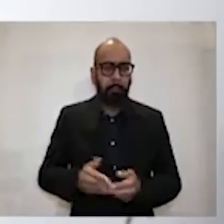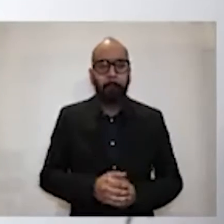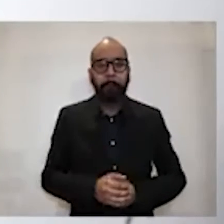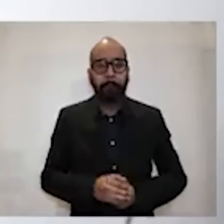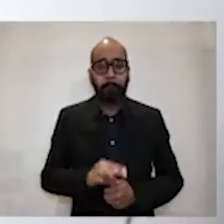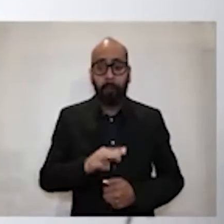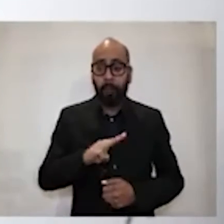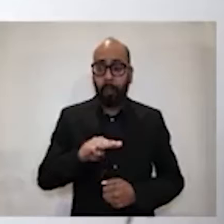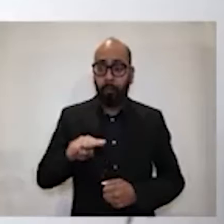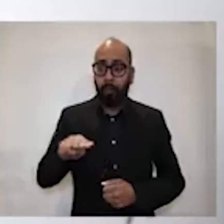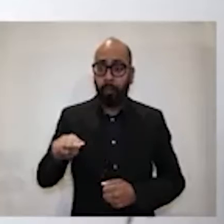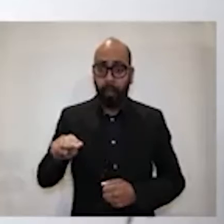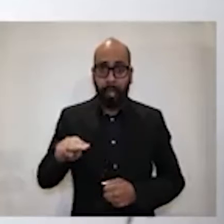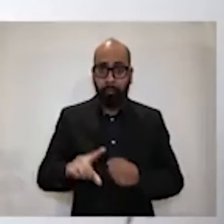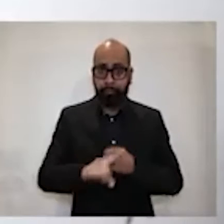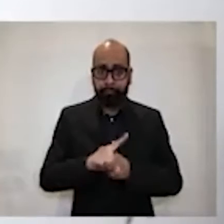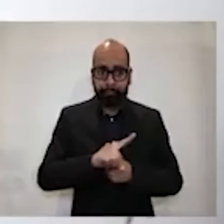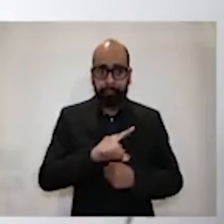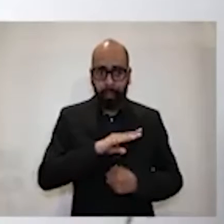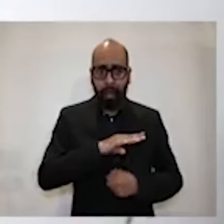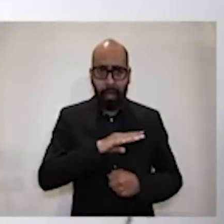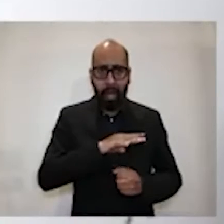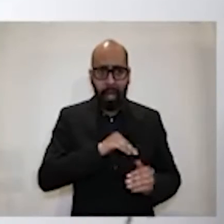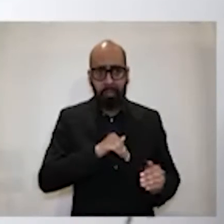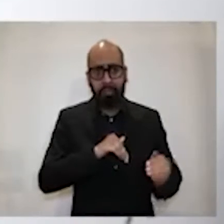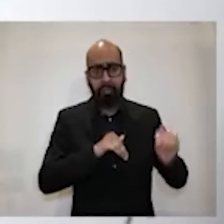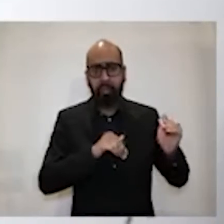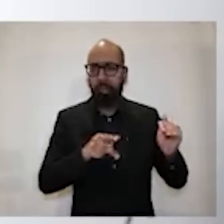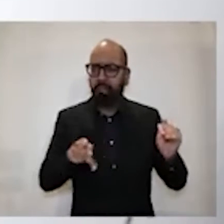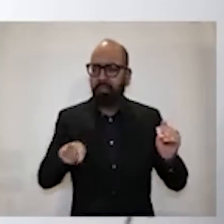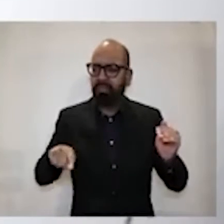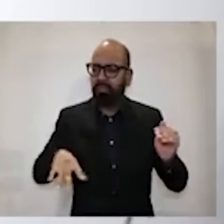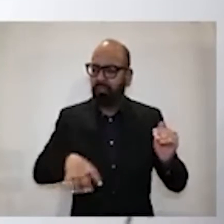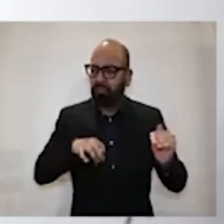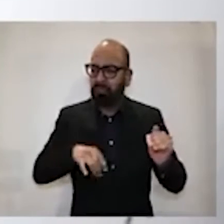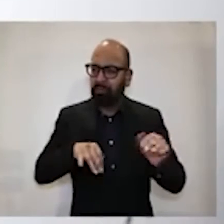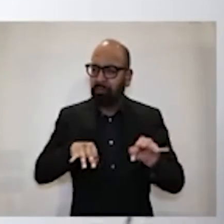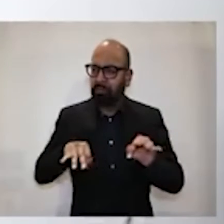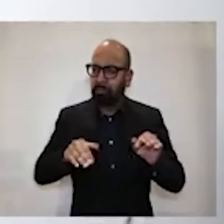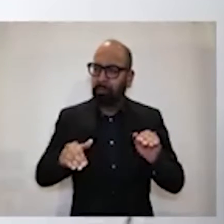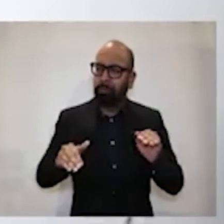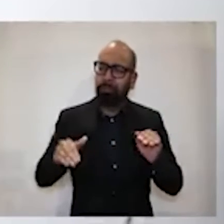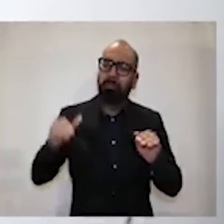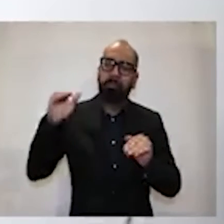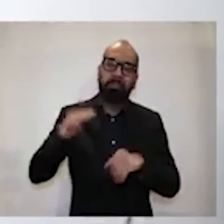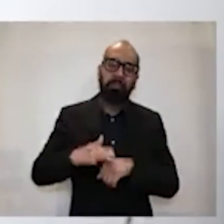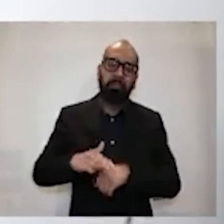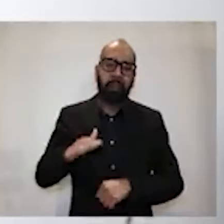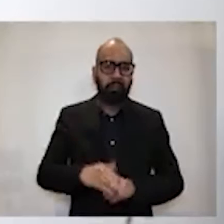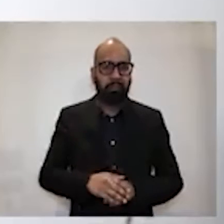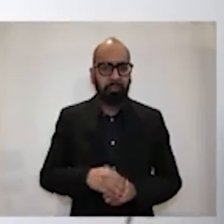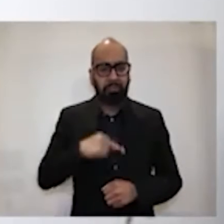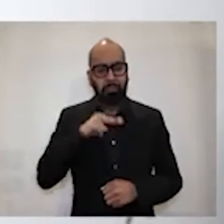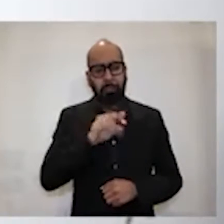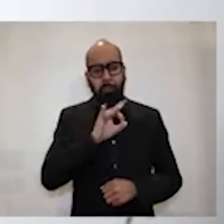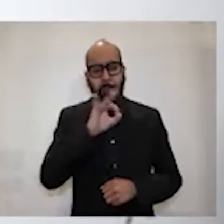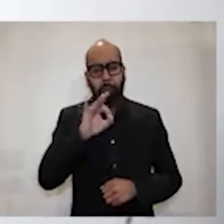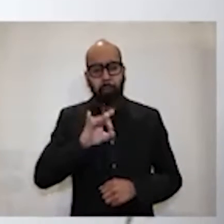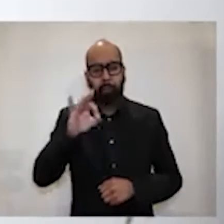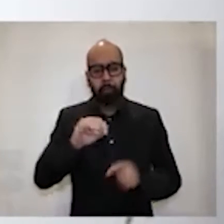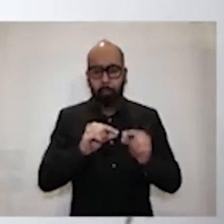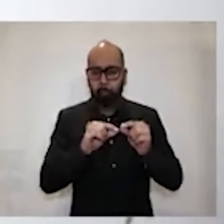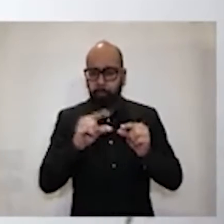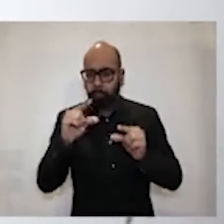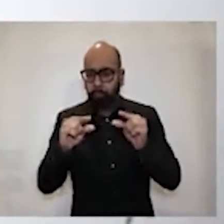Congelados y Conservas, esta es una inversión guatemalteca que ya está en este momento instalándose en Zamora, más de 25